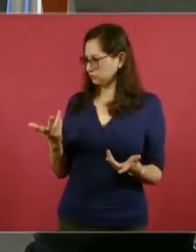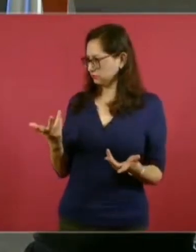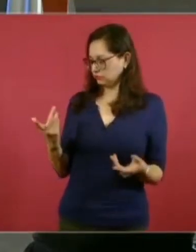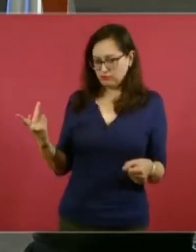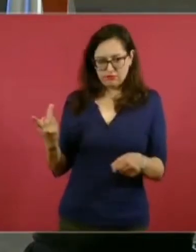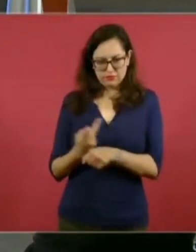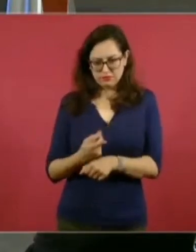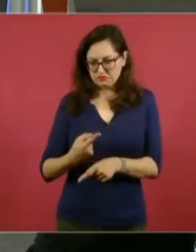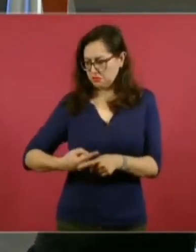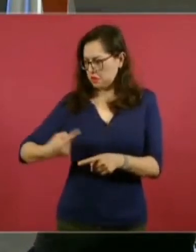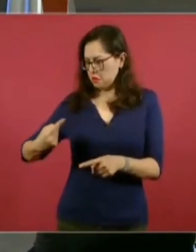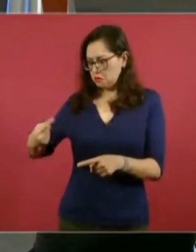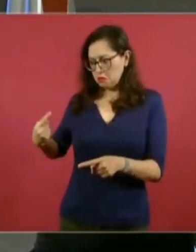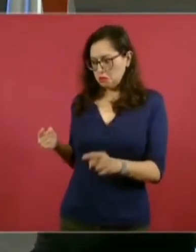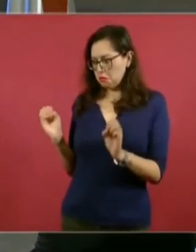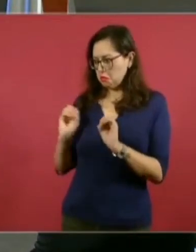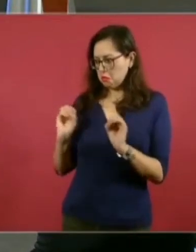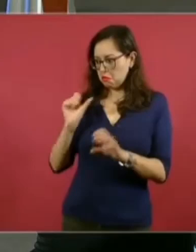Anabel Hernández.